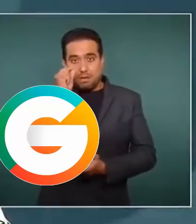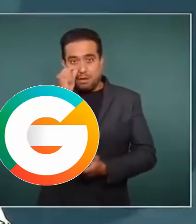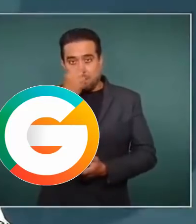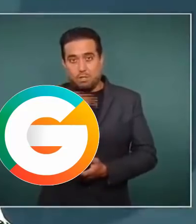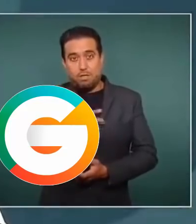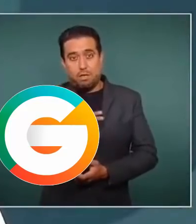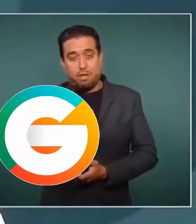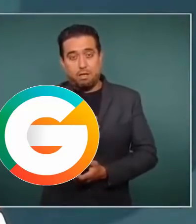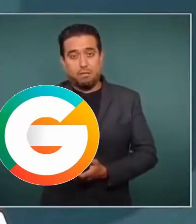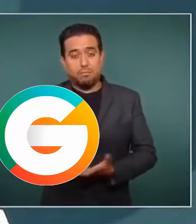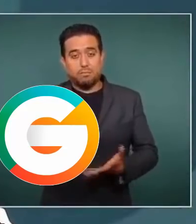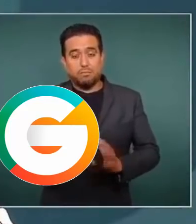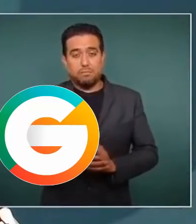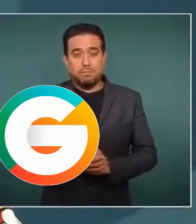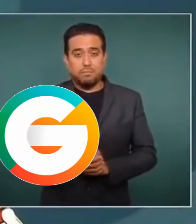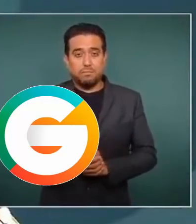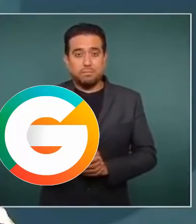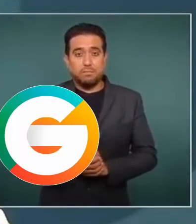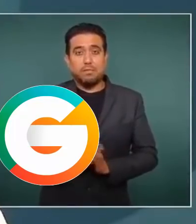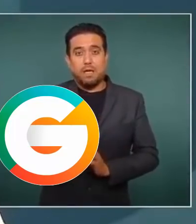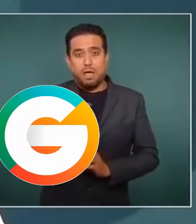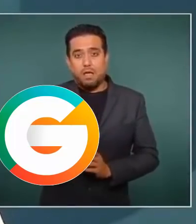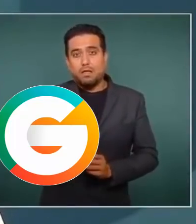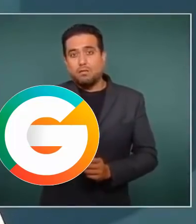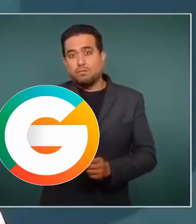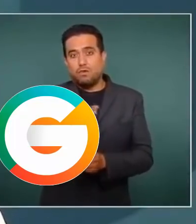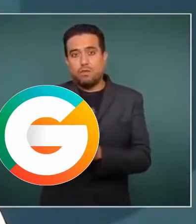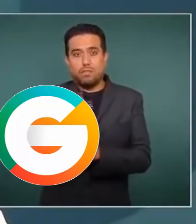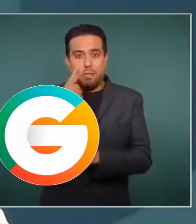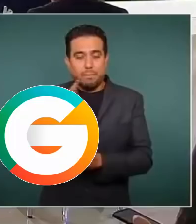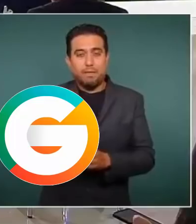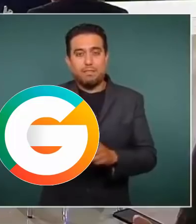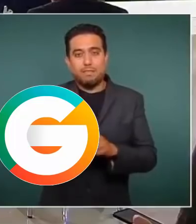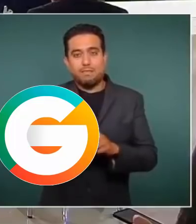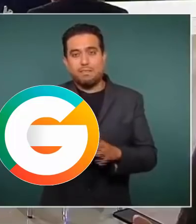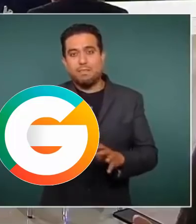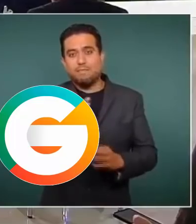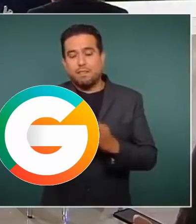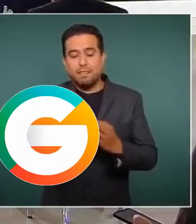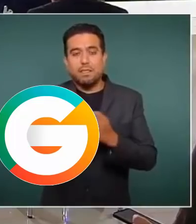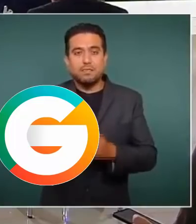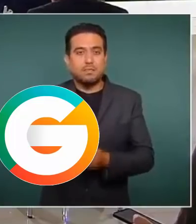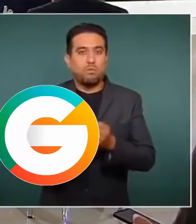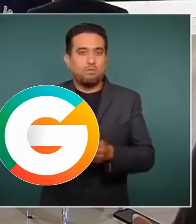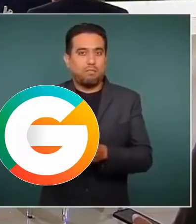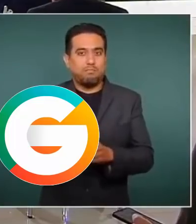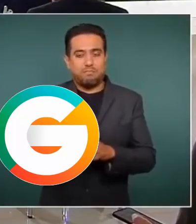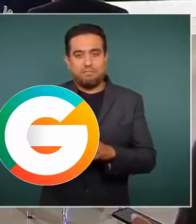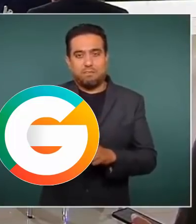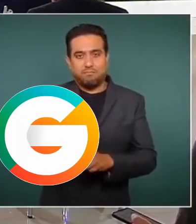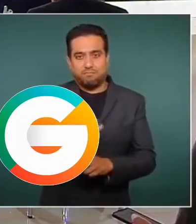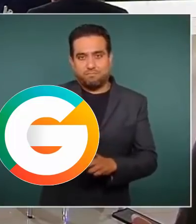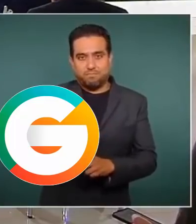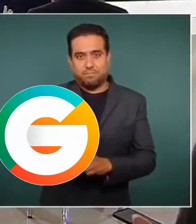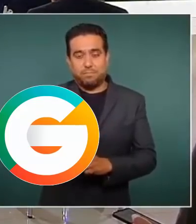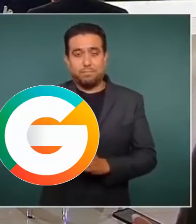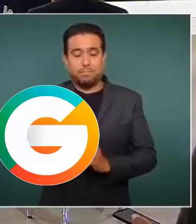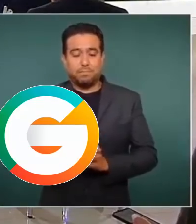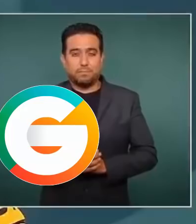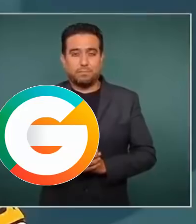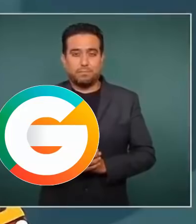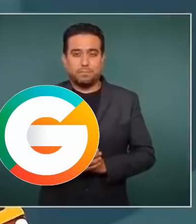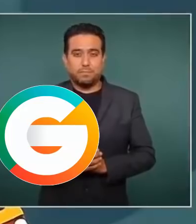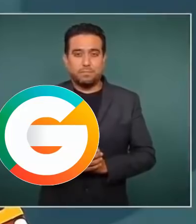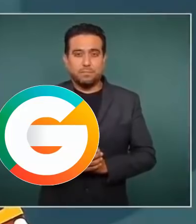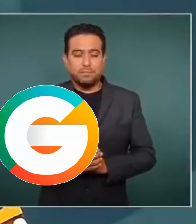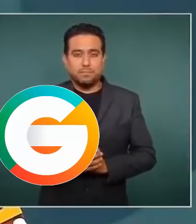4,422 casos. En contraste, el mando castrense señaló que los delitos de narcomenudeo, violación, robo de vehículo en